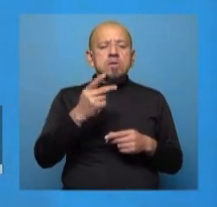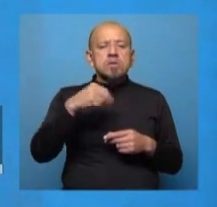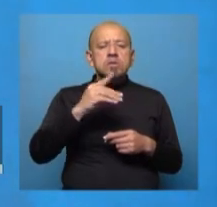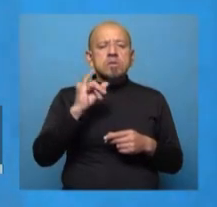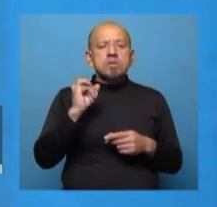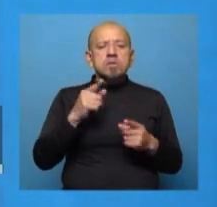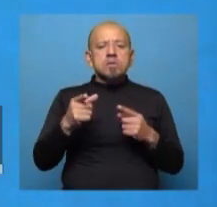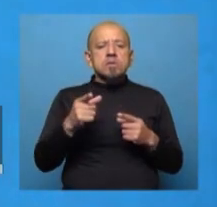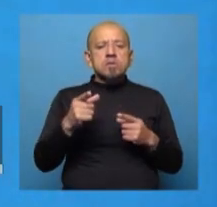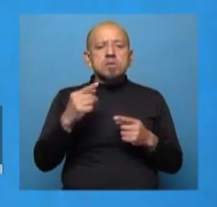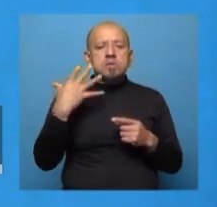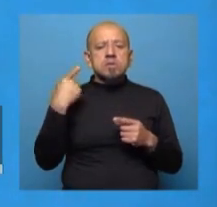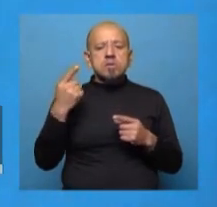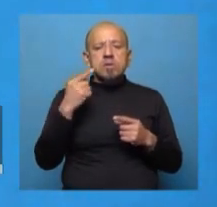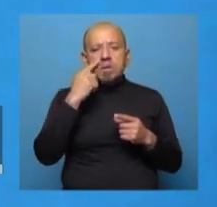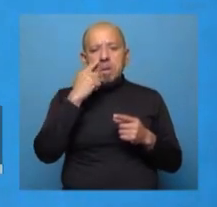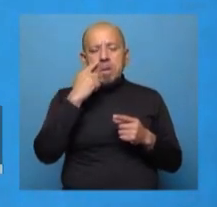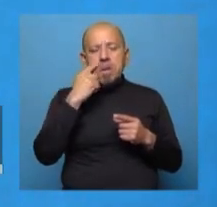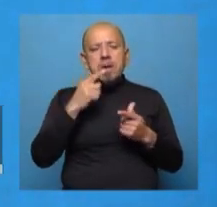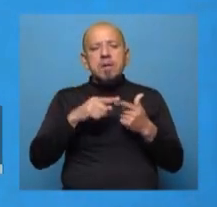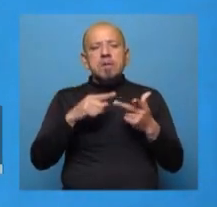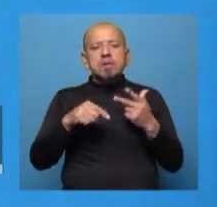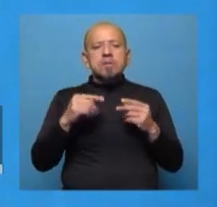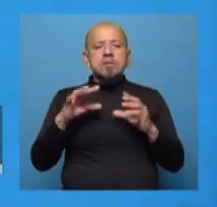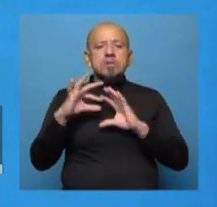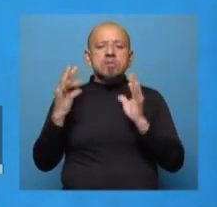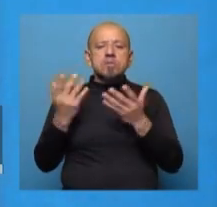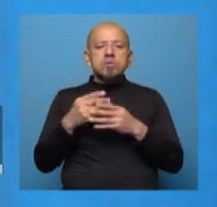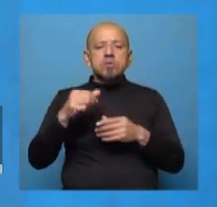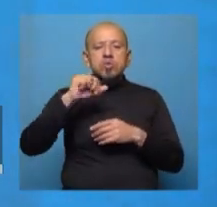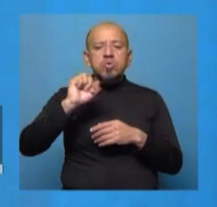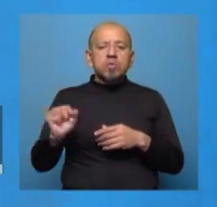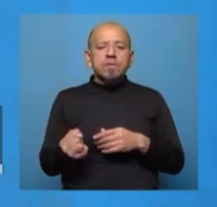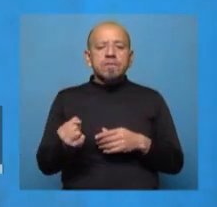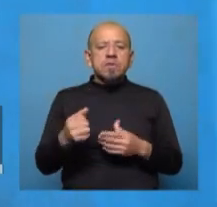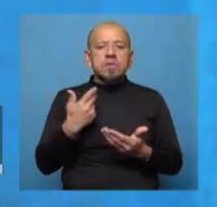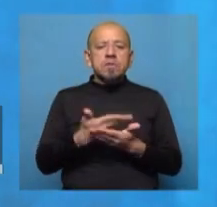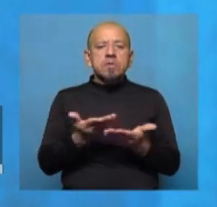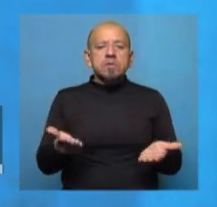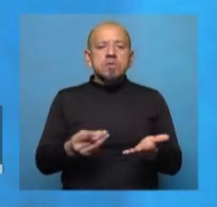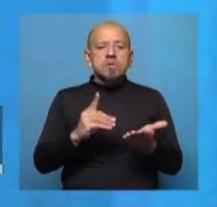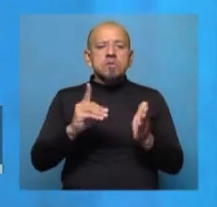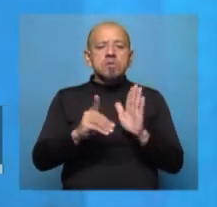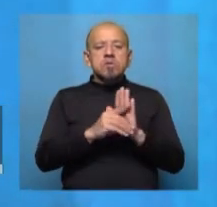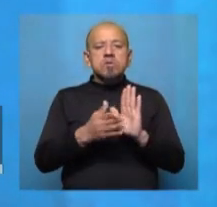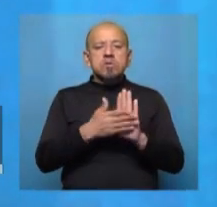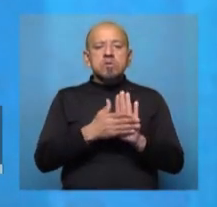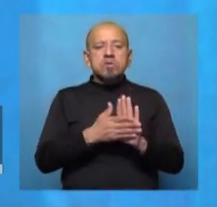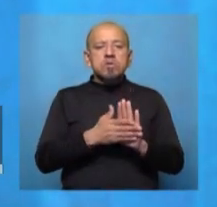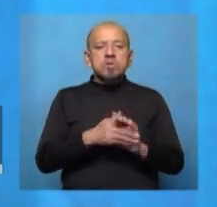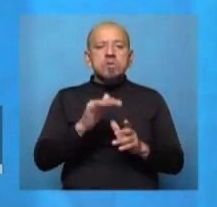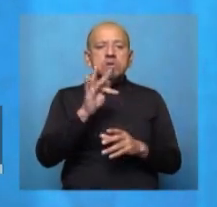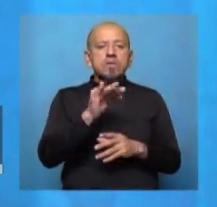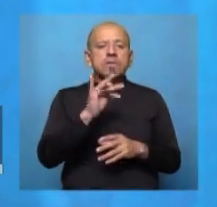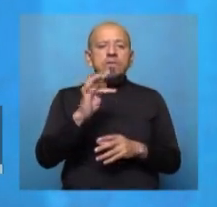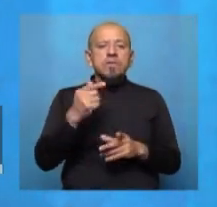director nacional de deportes Ernesto irurueta al Mundial de Sudáfrica a presentar documentación directamente al presidente de la